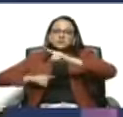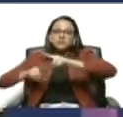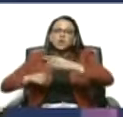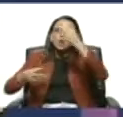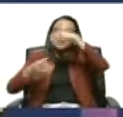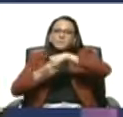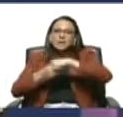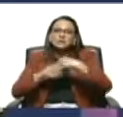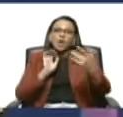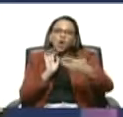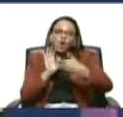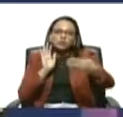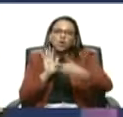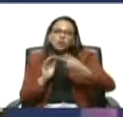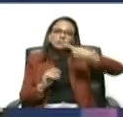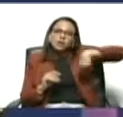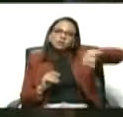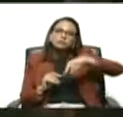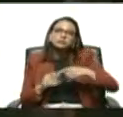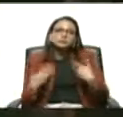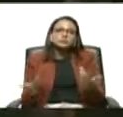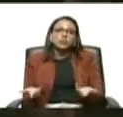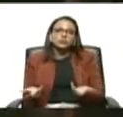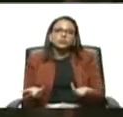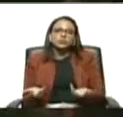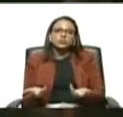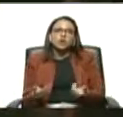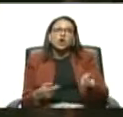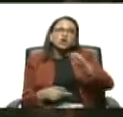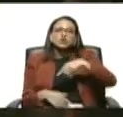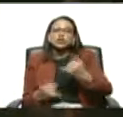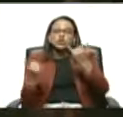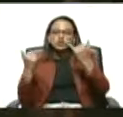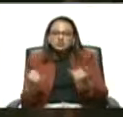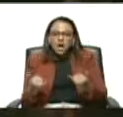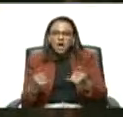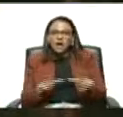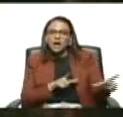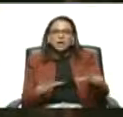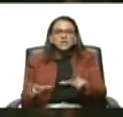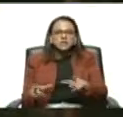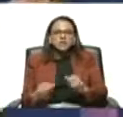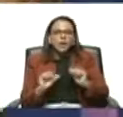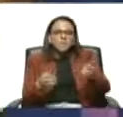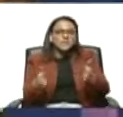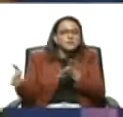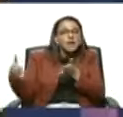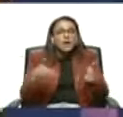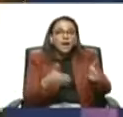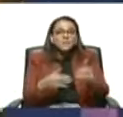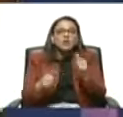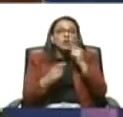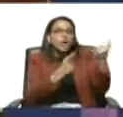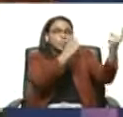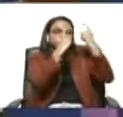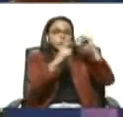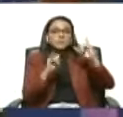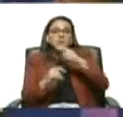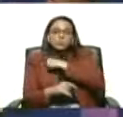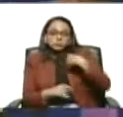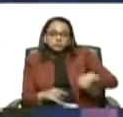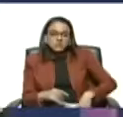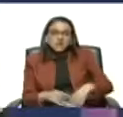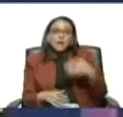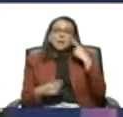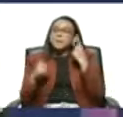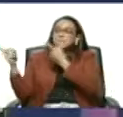coercitivas unilaterales. Estamos ya en ese camino y China lo mostró. Yo quisiera ver una lámina donde en marzo